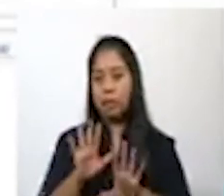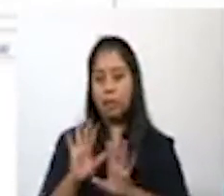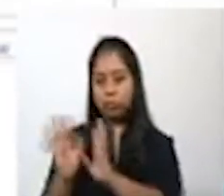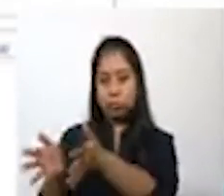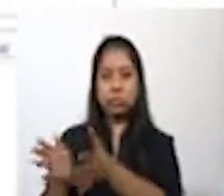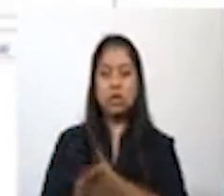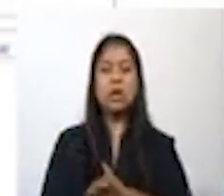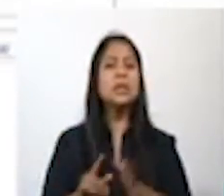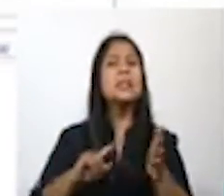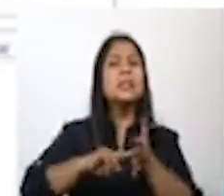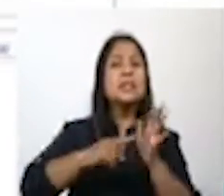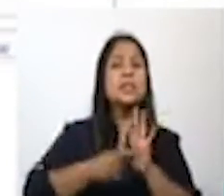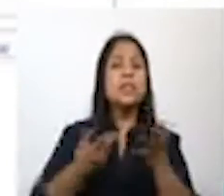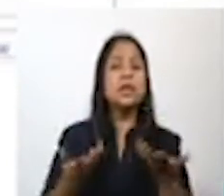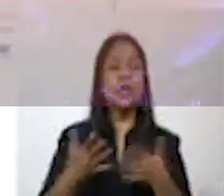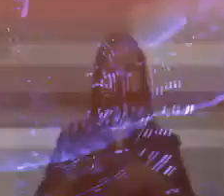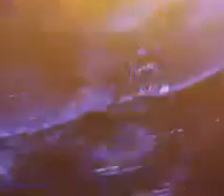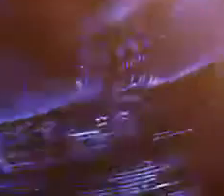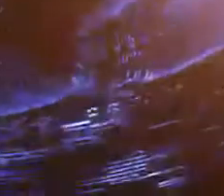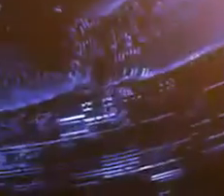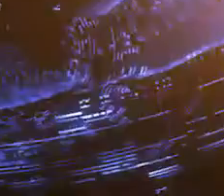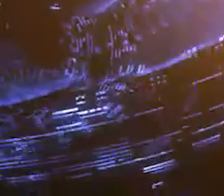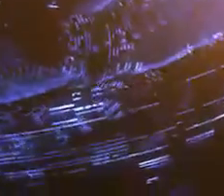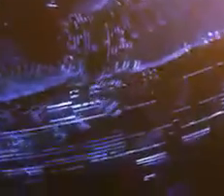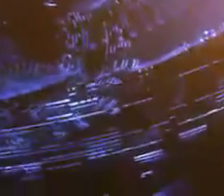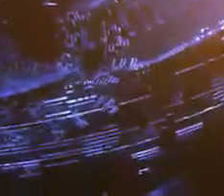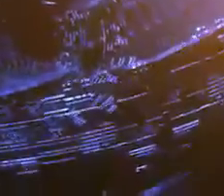diferentes herramientas habilitadas.